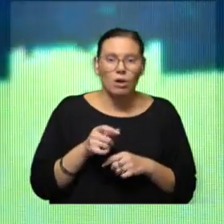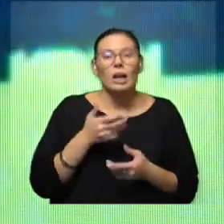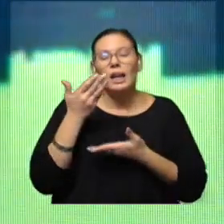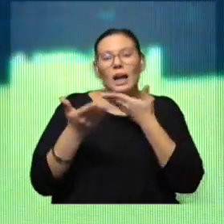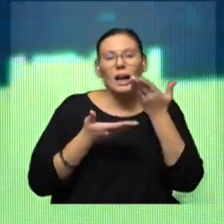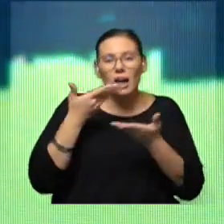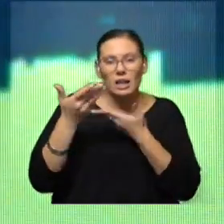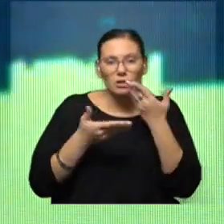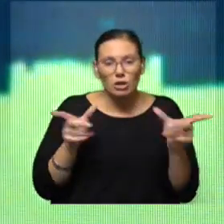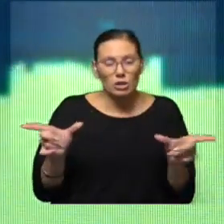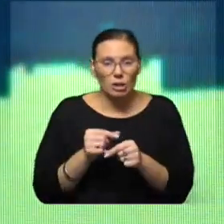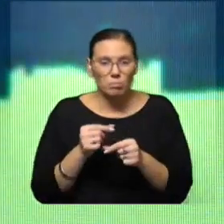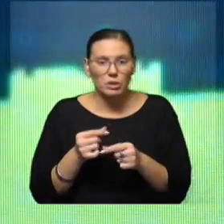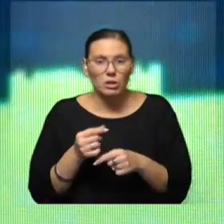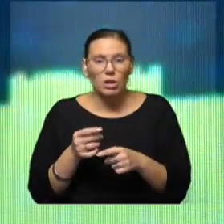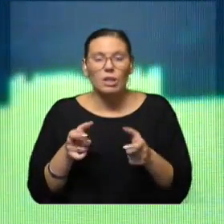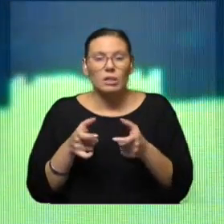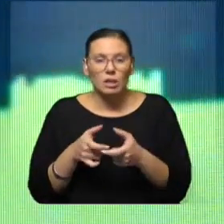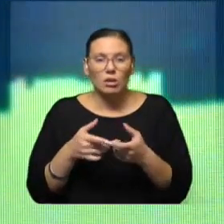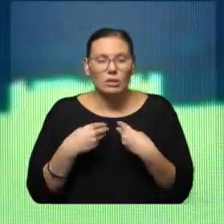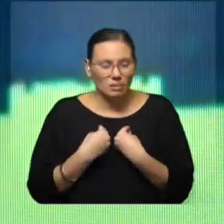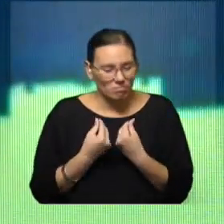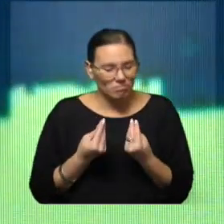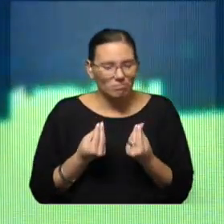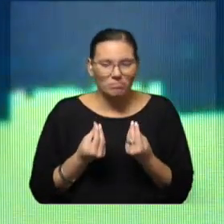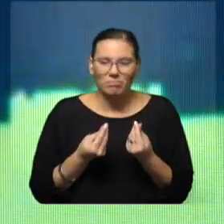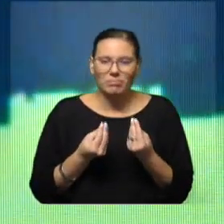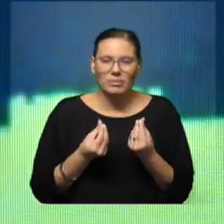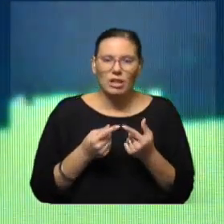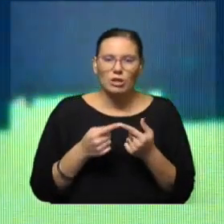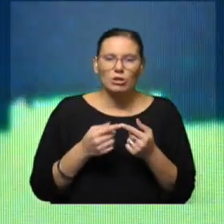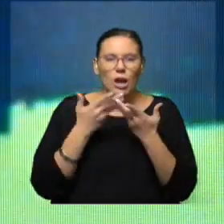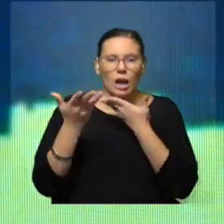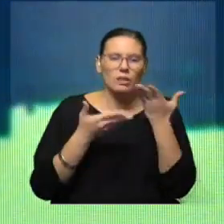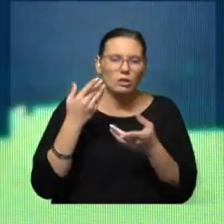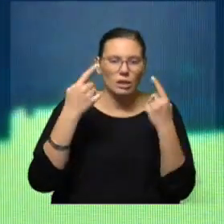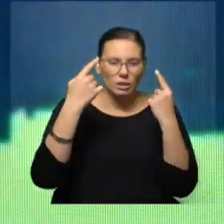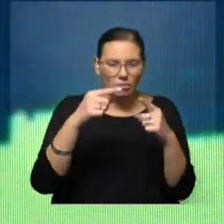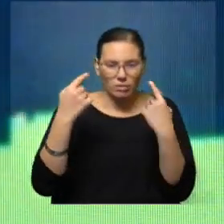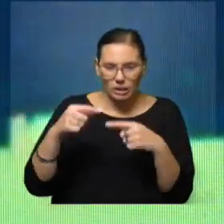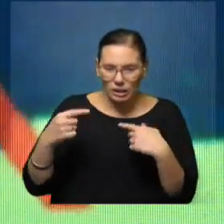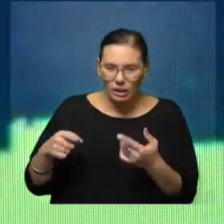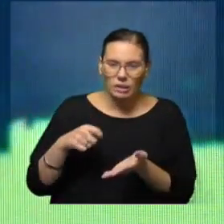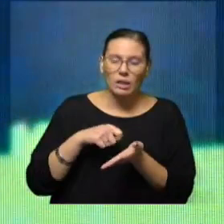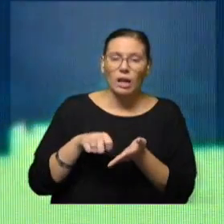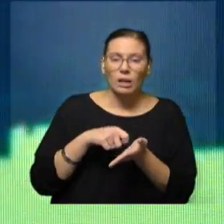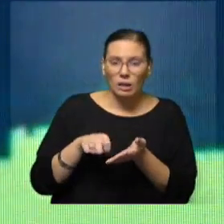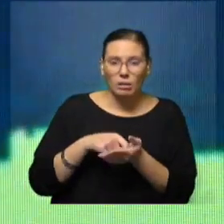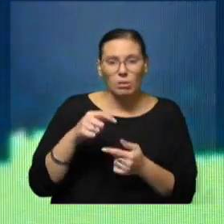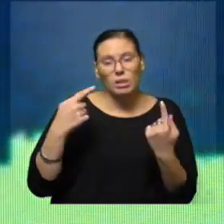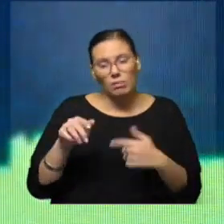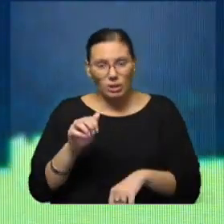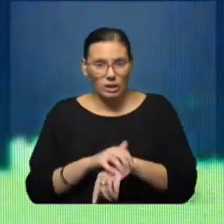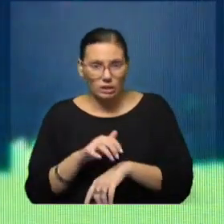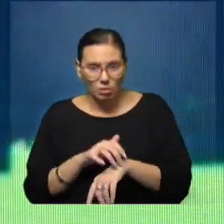canción con la que cierro el disco lo dice, era como esa sensación de... Son varias canciones que compuse en diferentes momentos, claro. Por eso